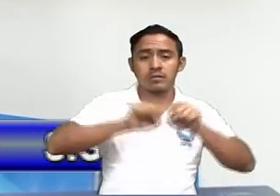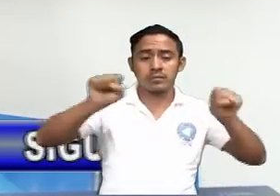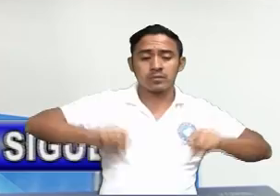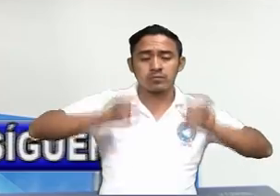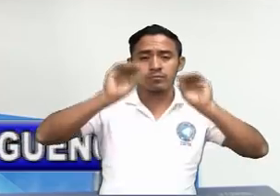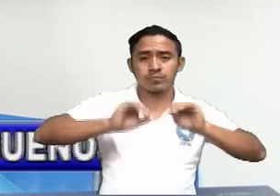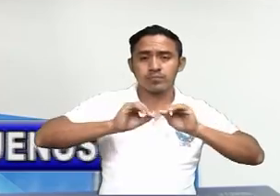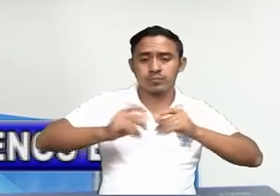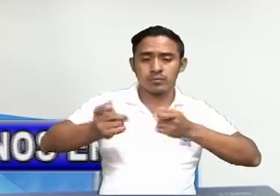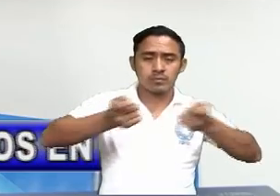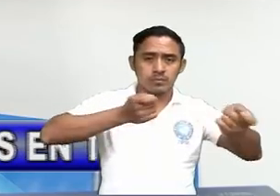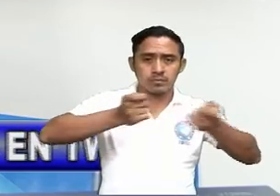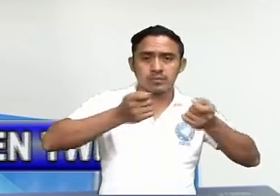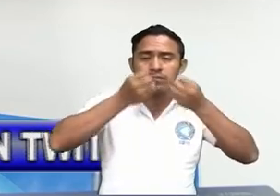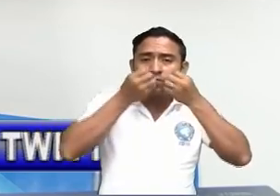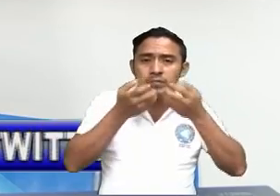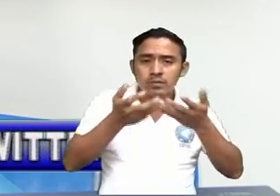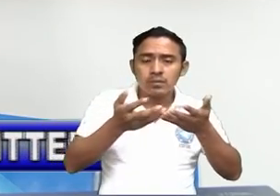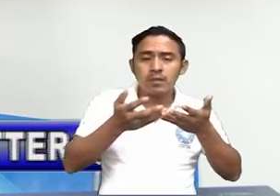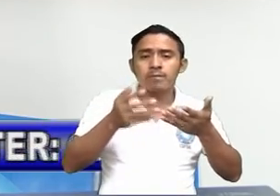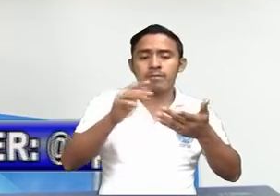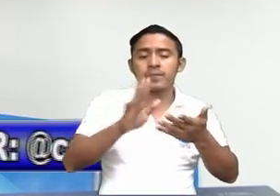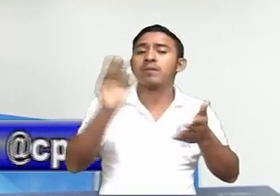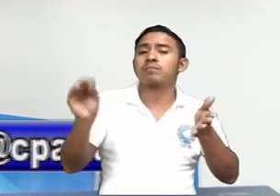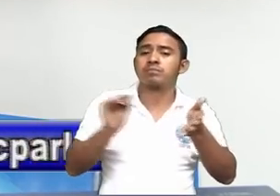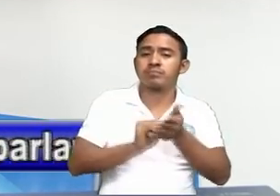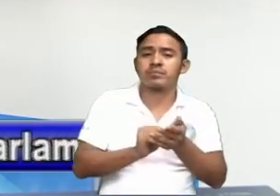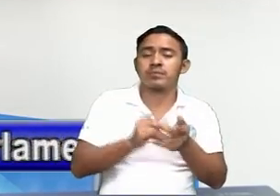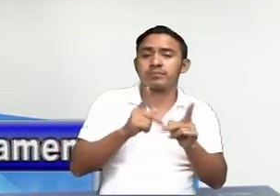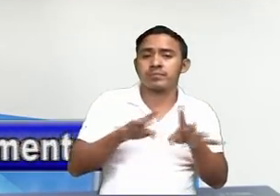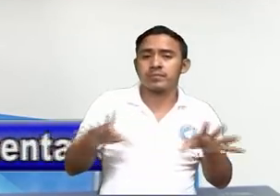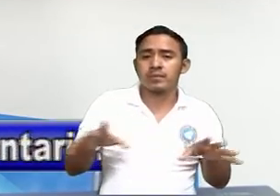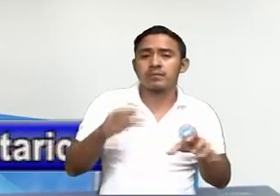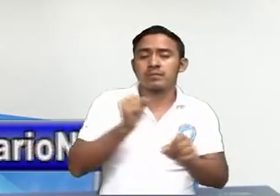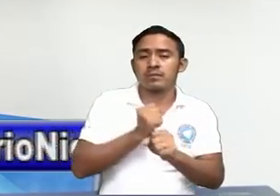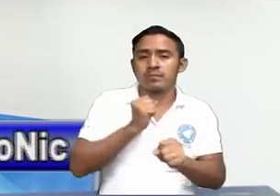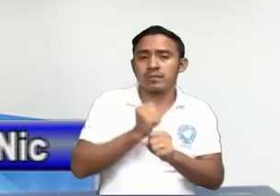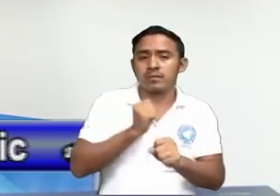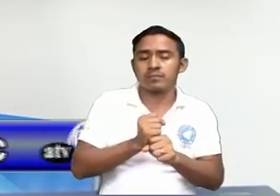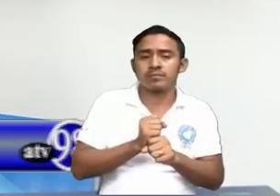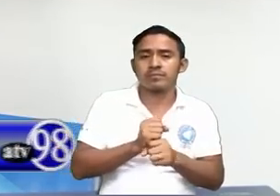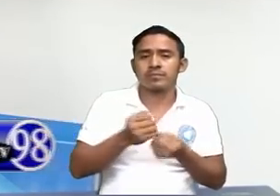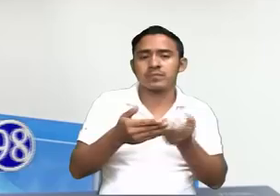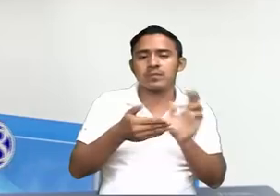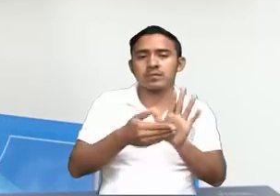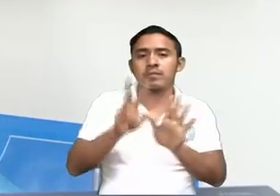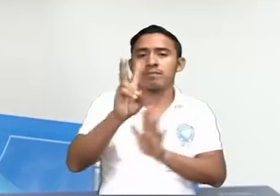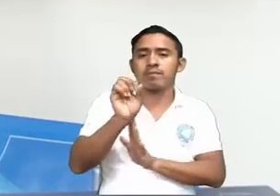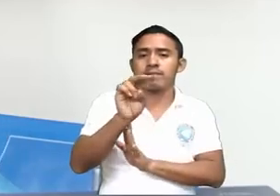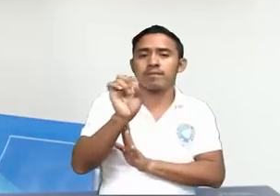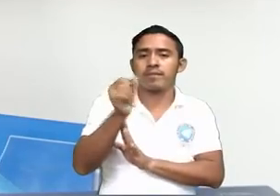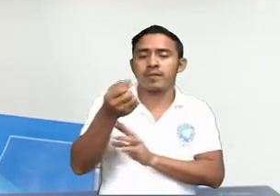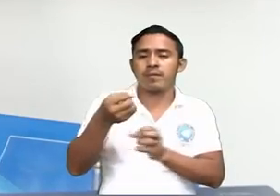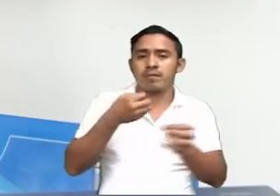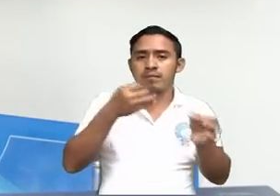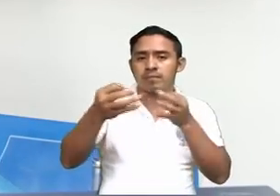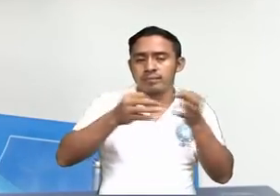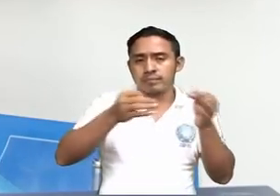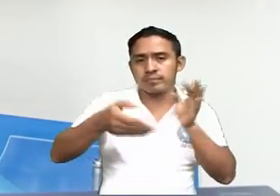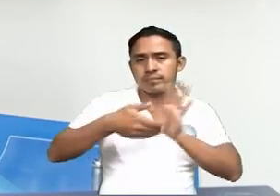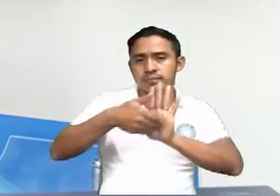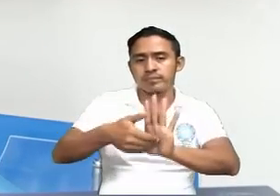forestales. Estas y otras incluidas en el programa de trabajo de dicha institución. A continuación, Vanessa Paz nos brinda más detalles de